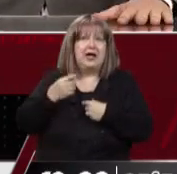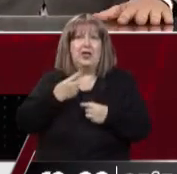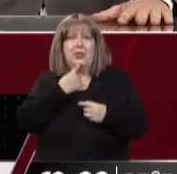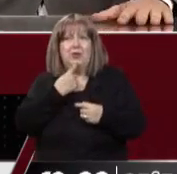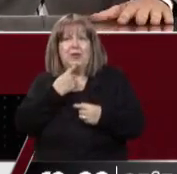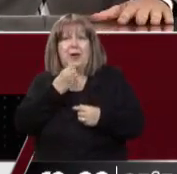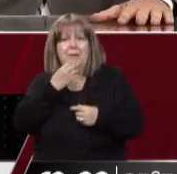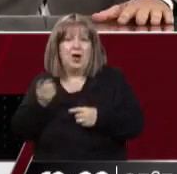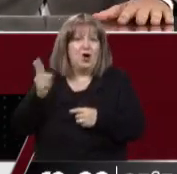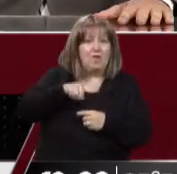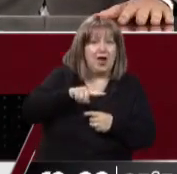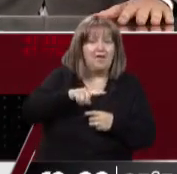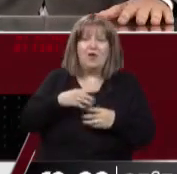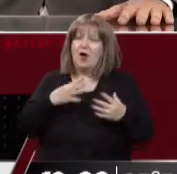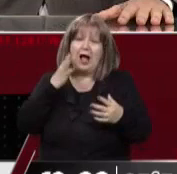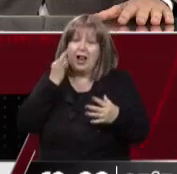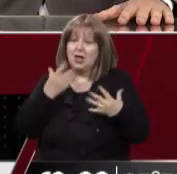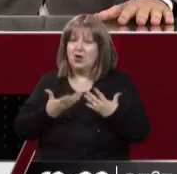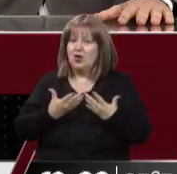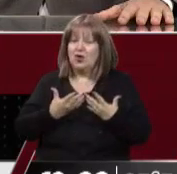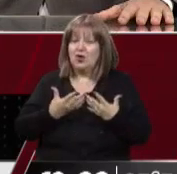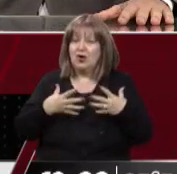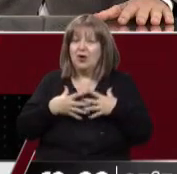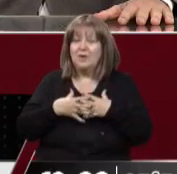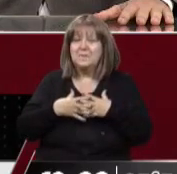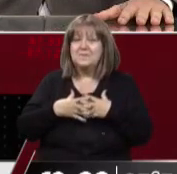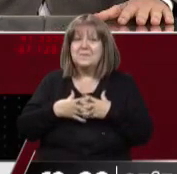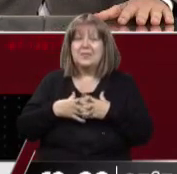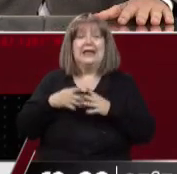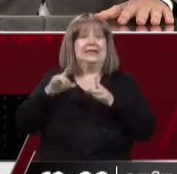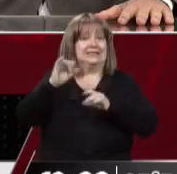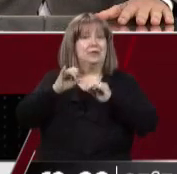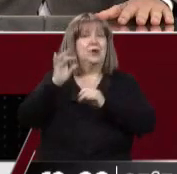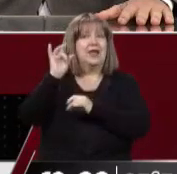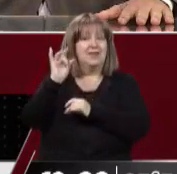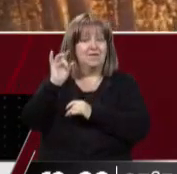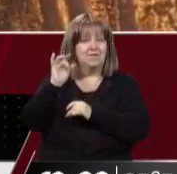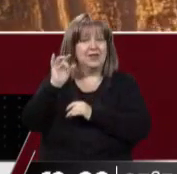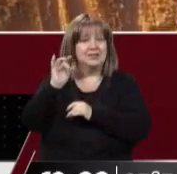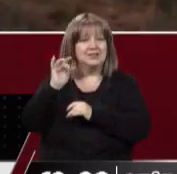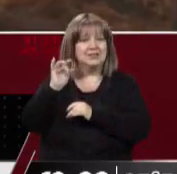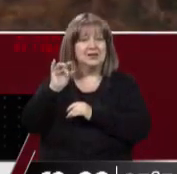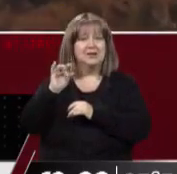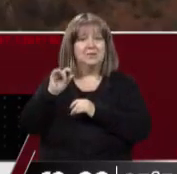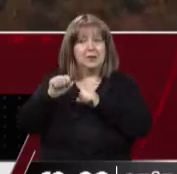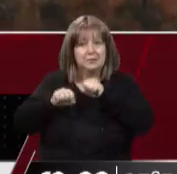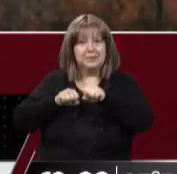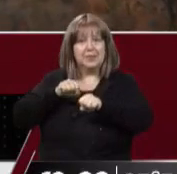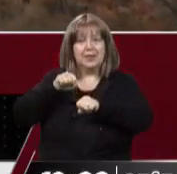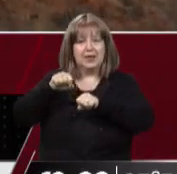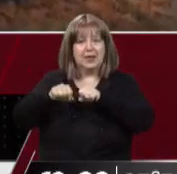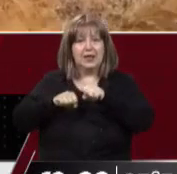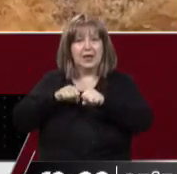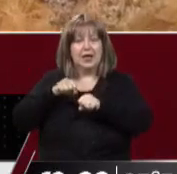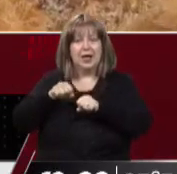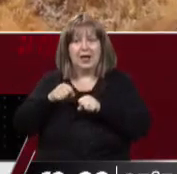la travesía? ¿Hubo un momento así? La parte más difícil es cuando nos dimos cuenta que estábamos por empezar el viaje y